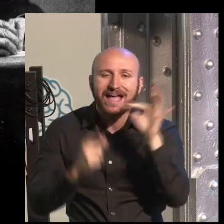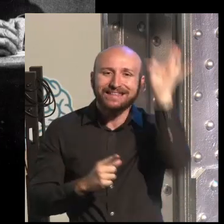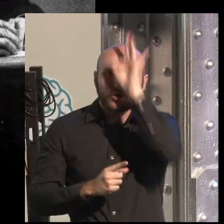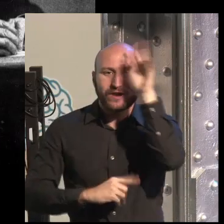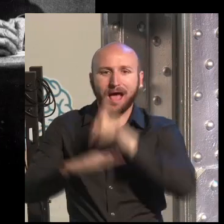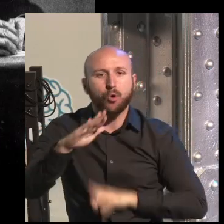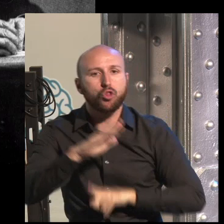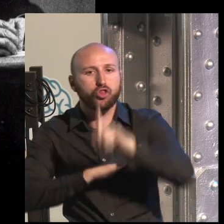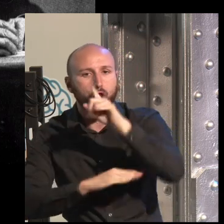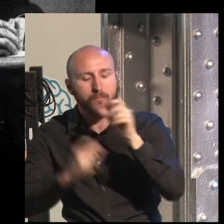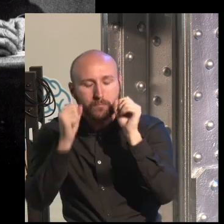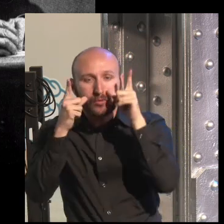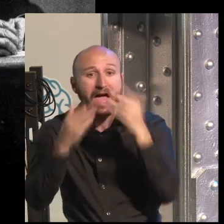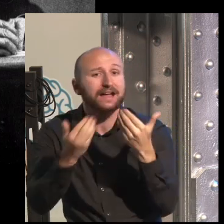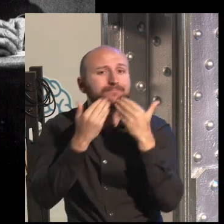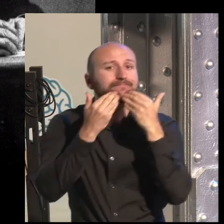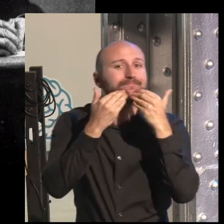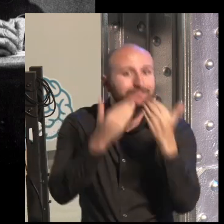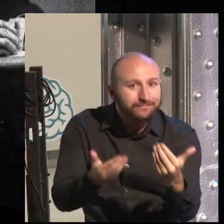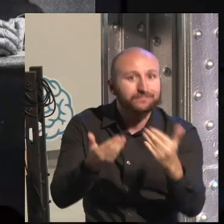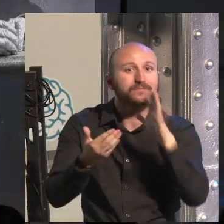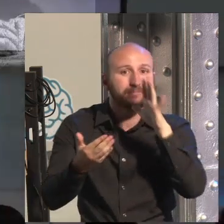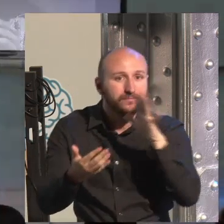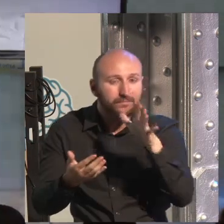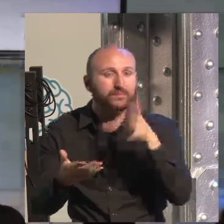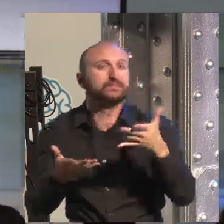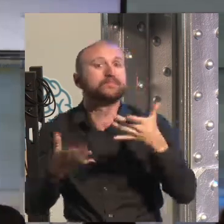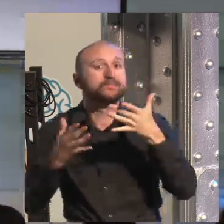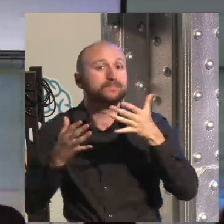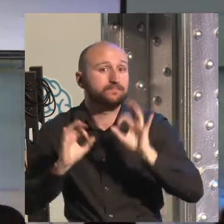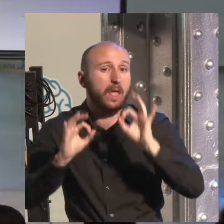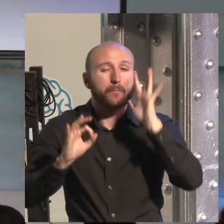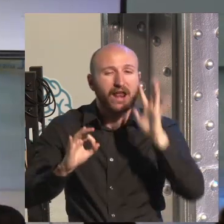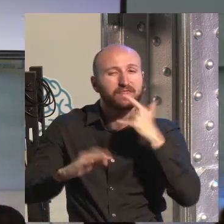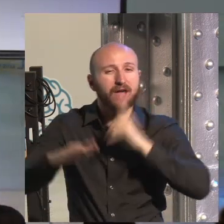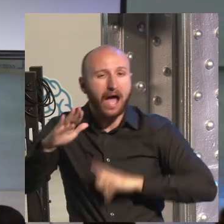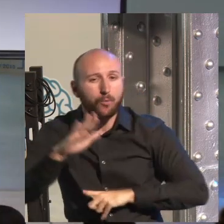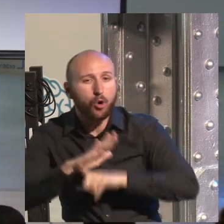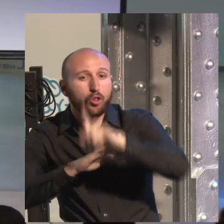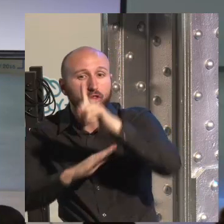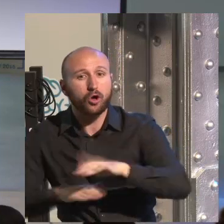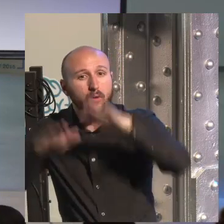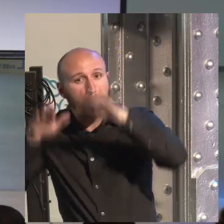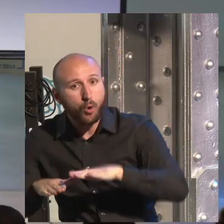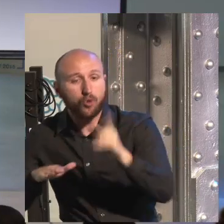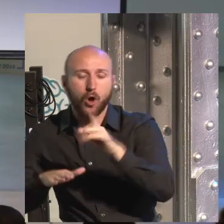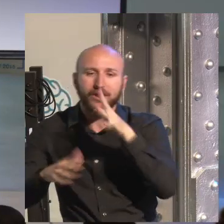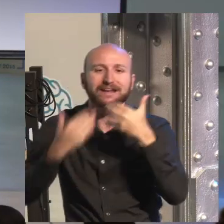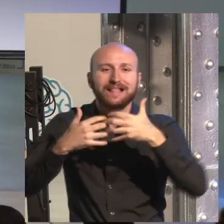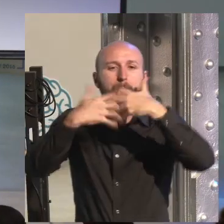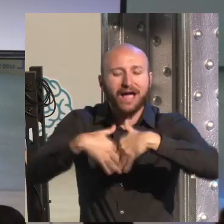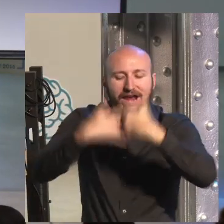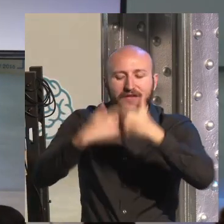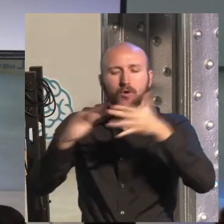evolución por medio de la selección natural. Es decir, que no es que descubrieran la evolución, pero sí descubrieron el mecanismo que la produce, que la